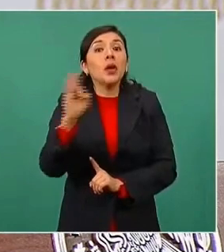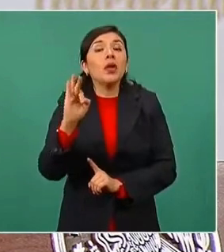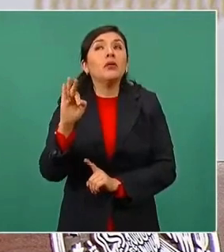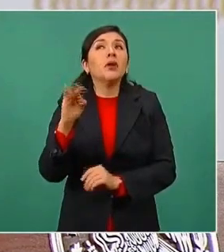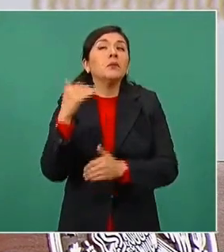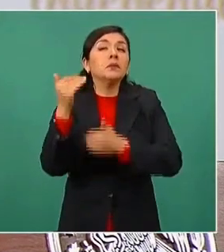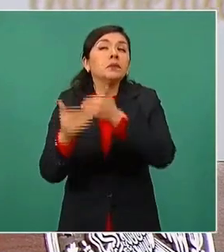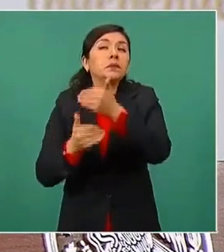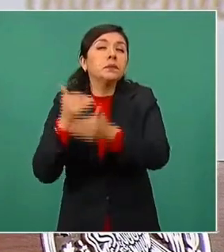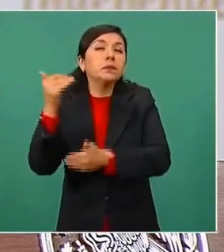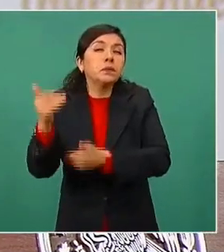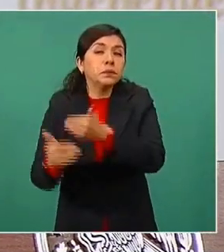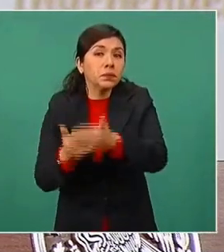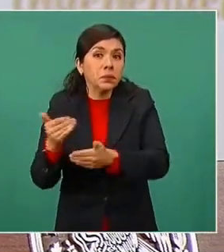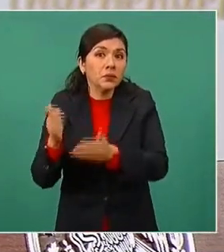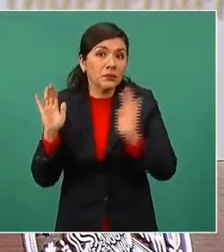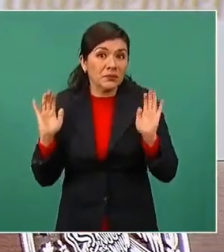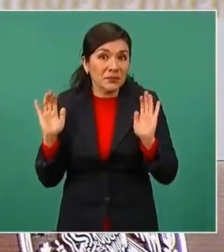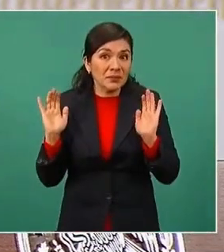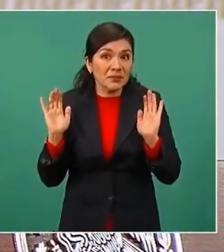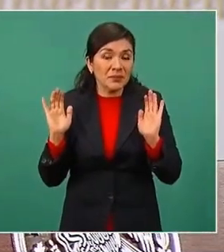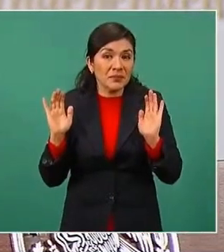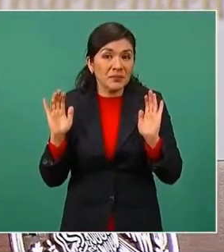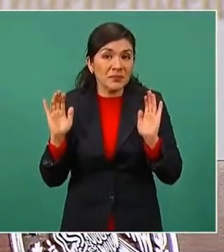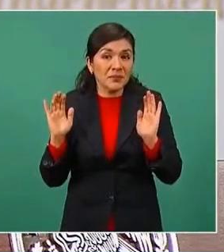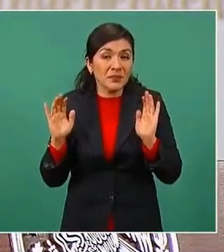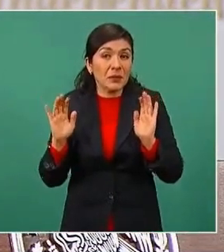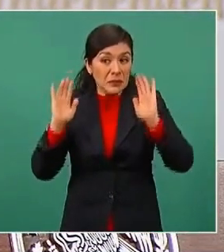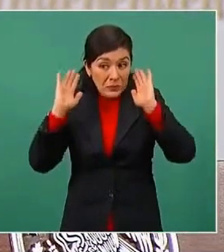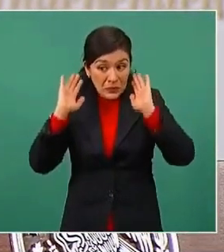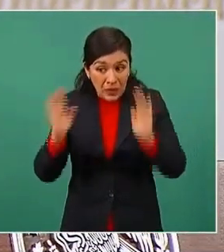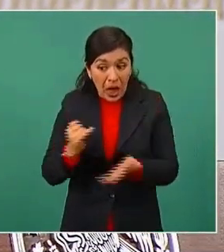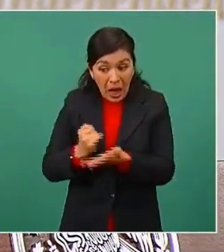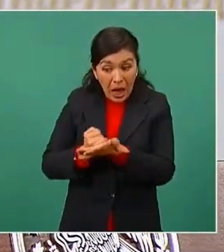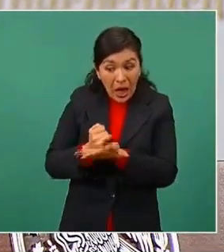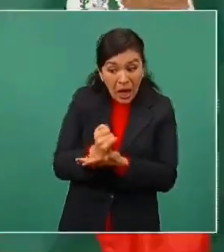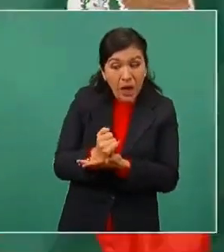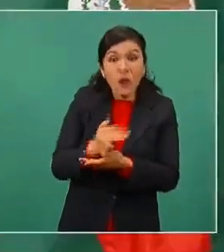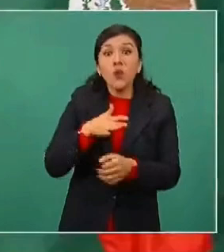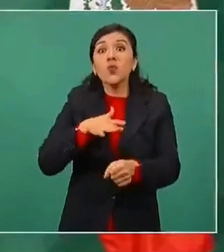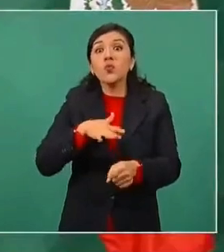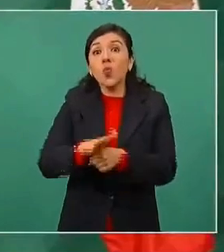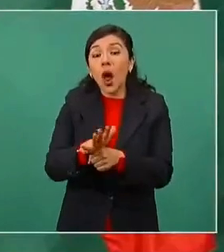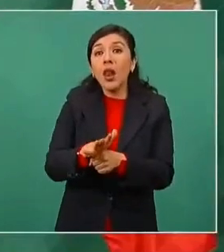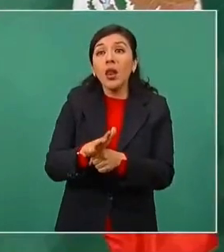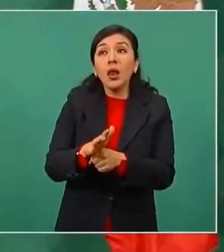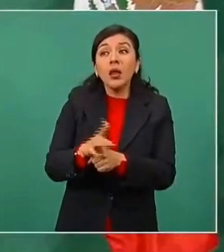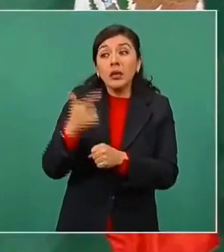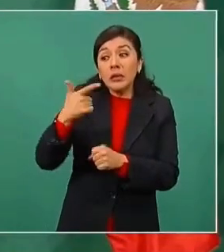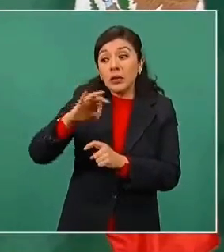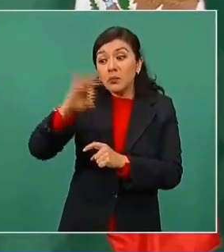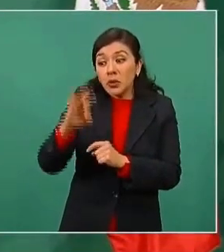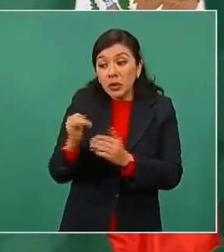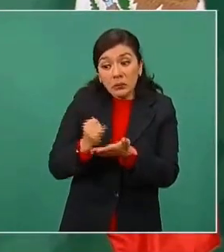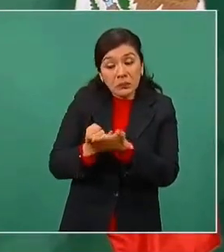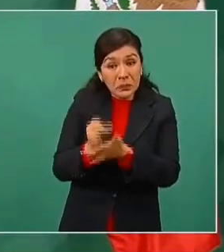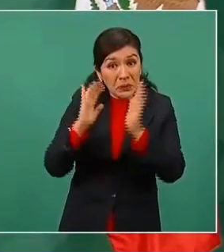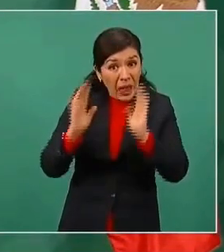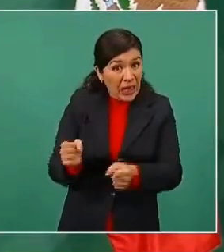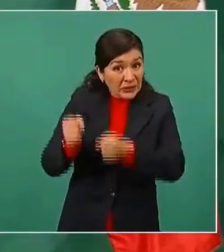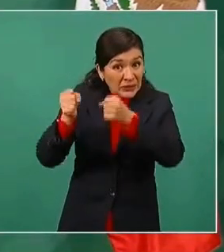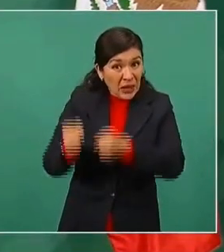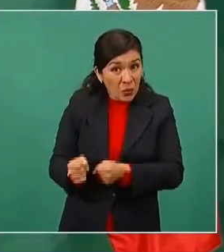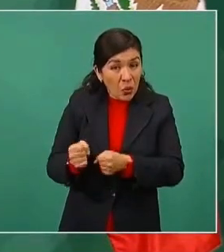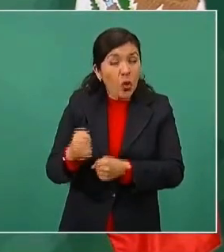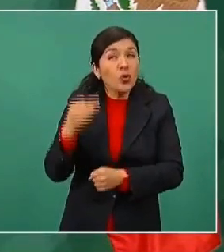transitoria, todavía no se decide o se define